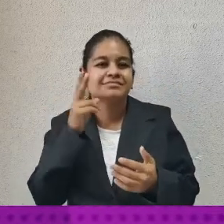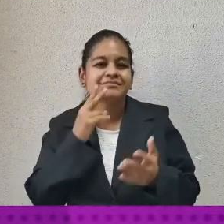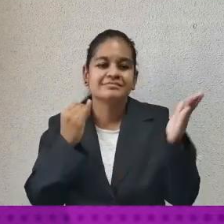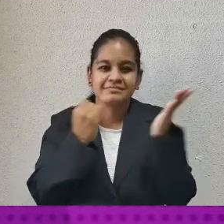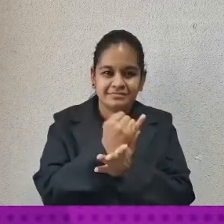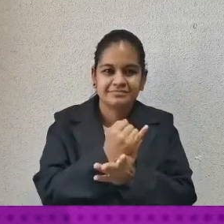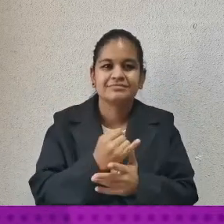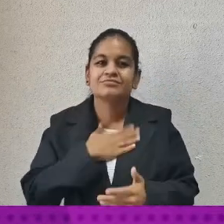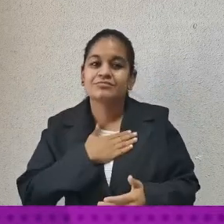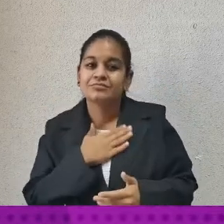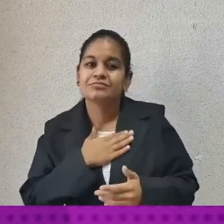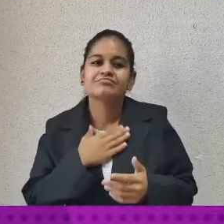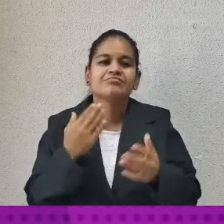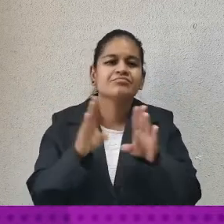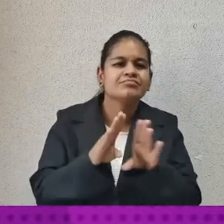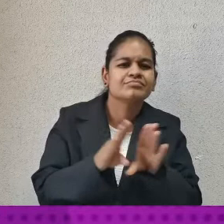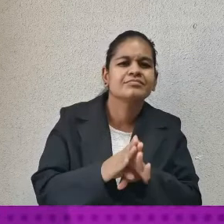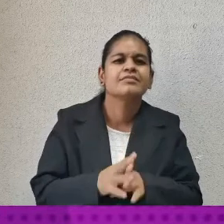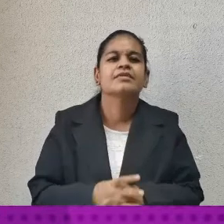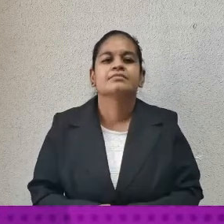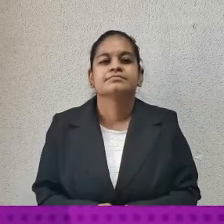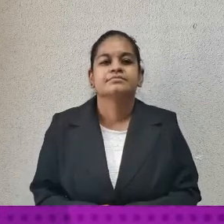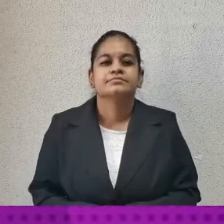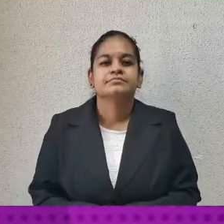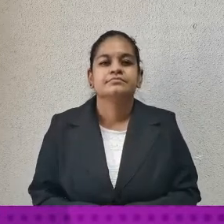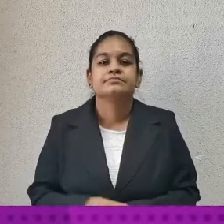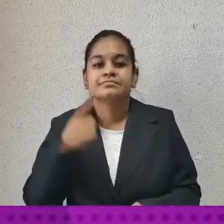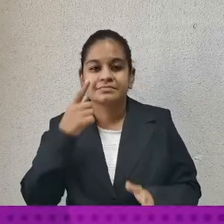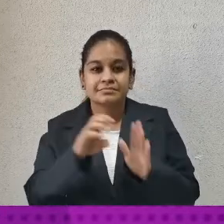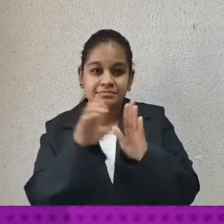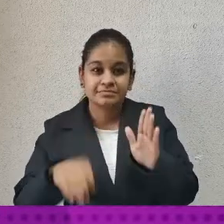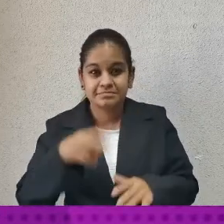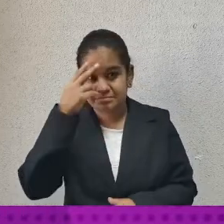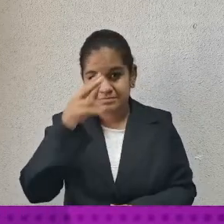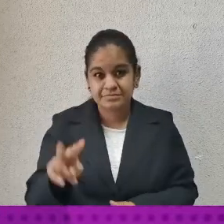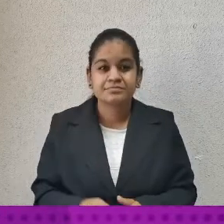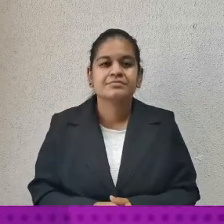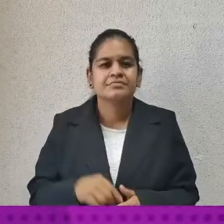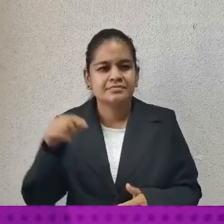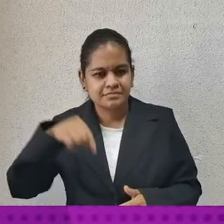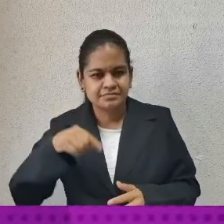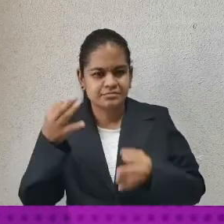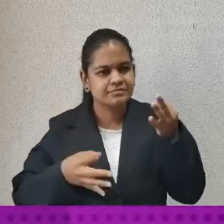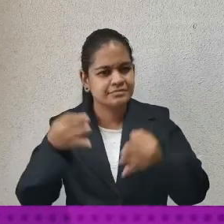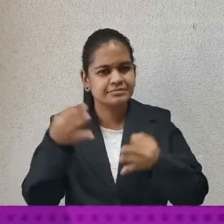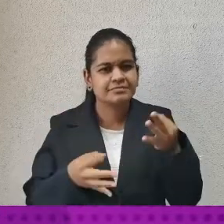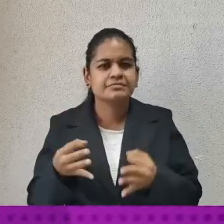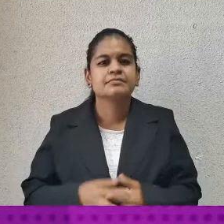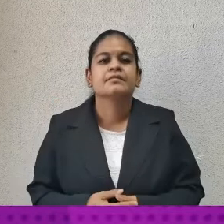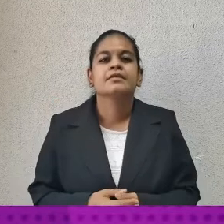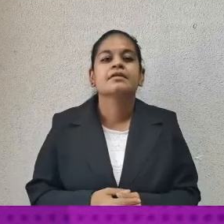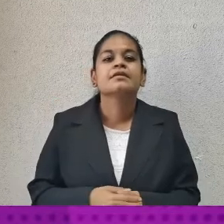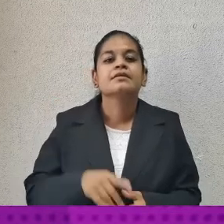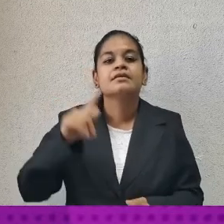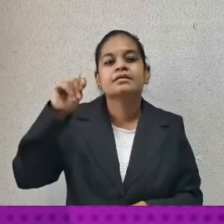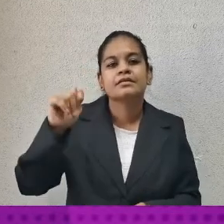no solo nacional, sino también internacional. Y déjame decirte que en el caso del Estado mexicano, el Tribunal Electoral del Poder